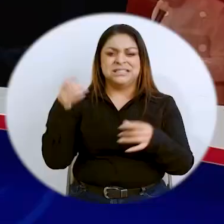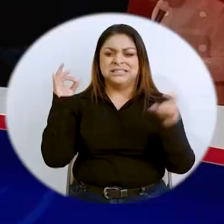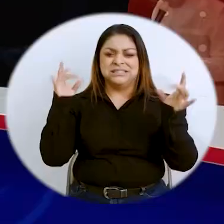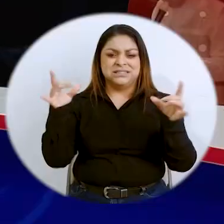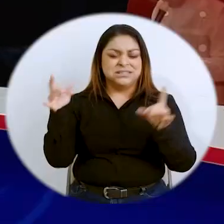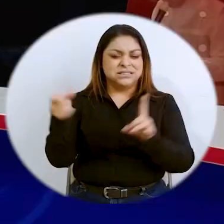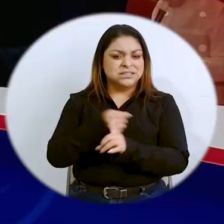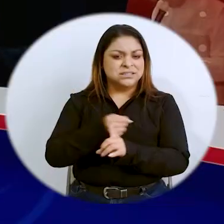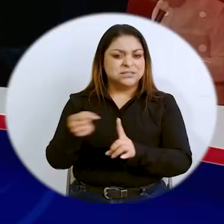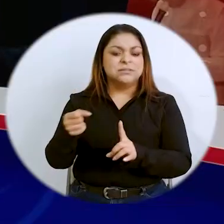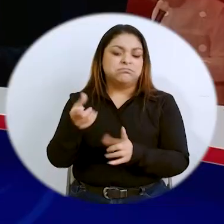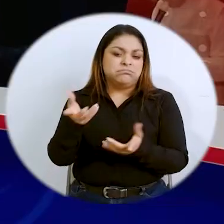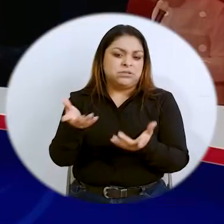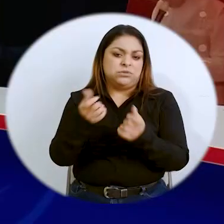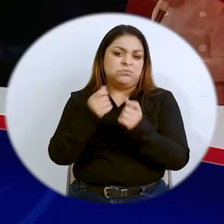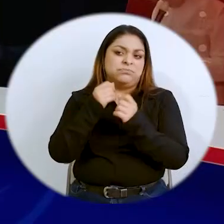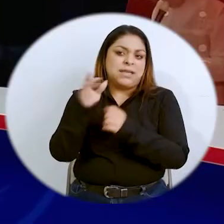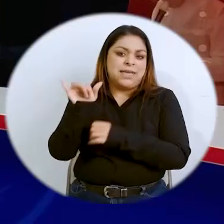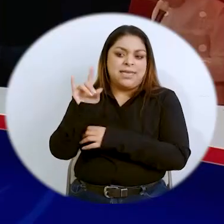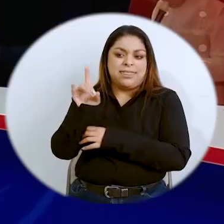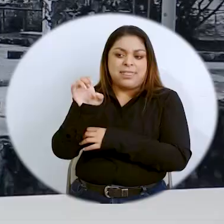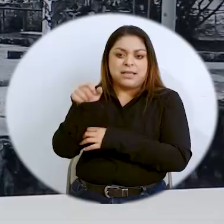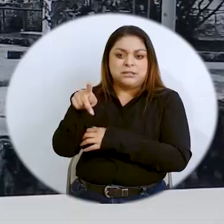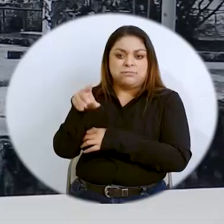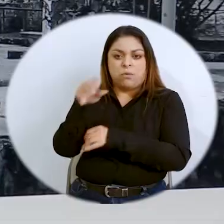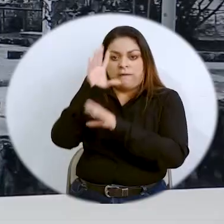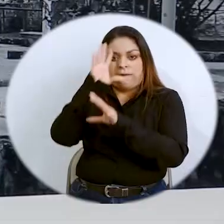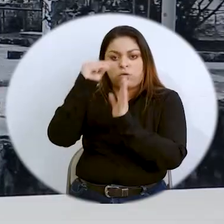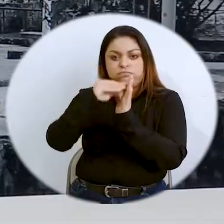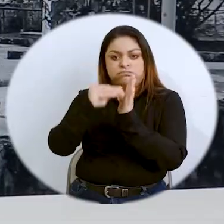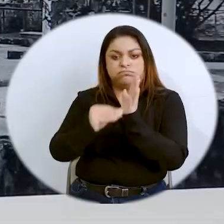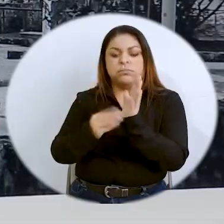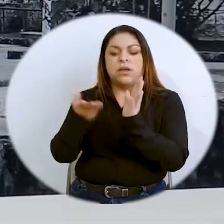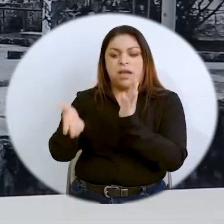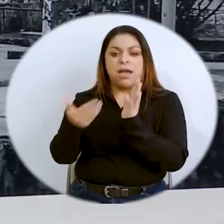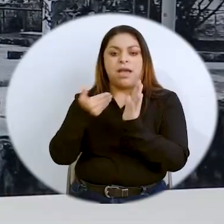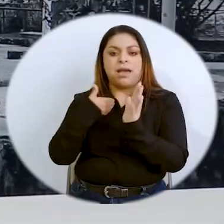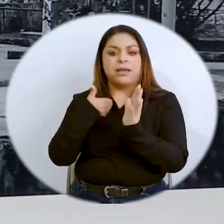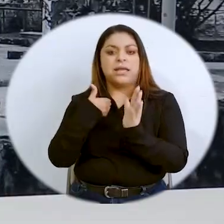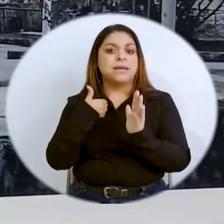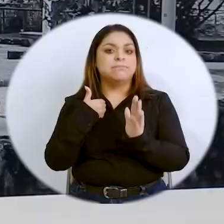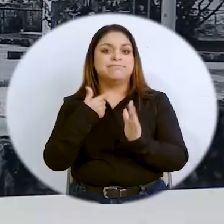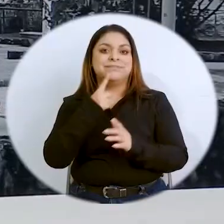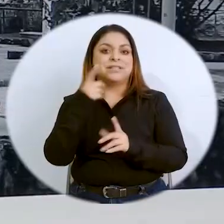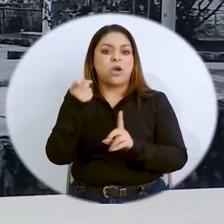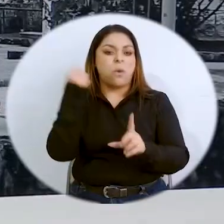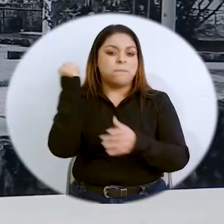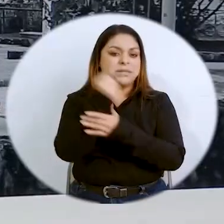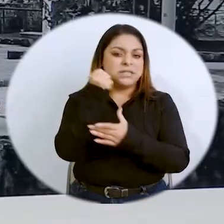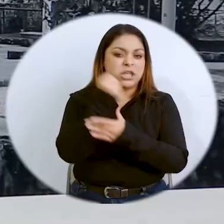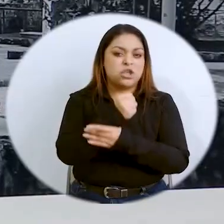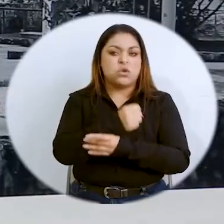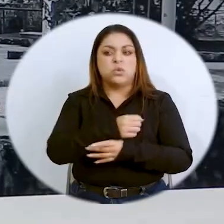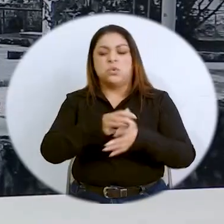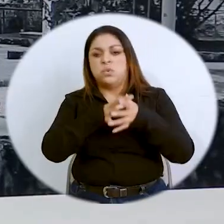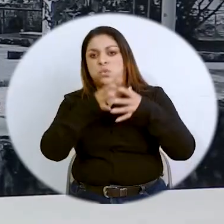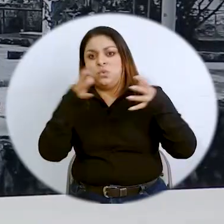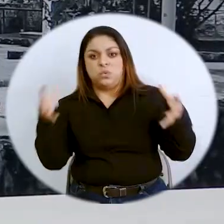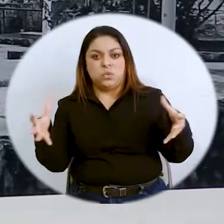hemos realizado en el IDESPO y bueno, no es una sorpresa. La cantidad de homicidios dolosos que ha tenido el país ha ido en